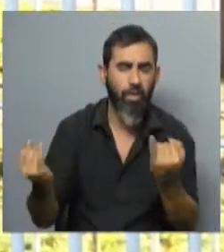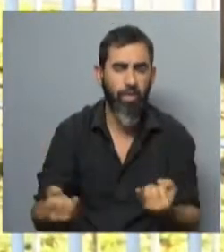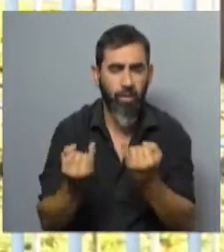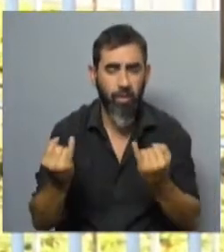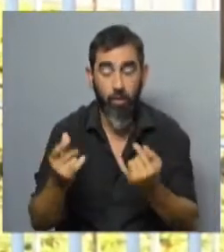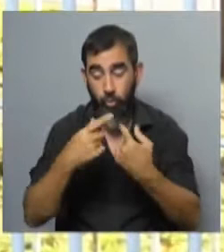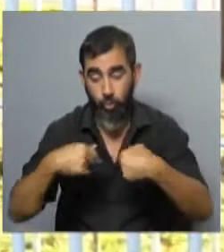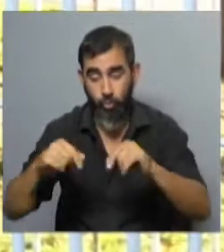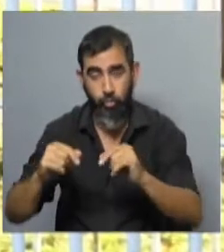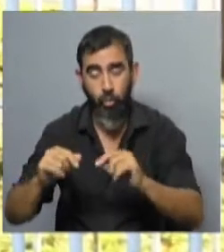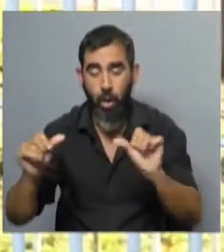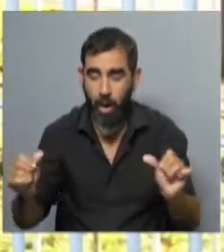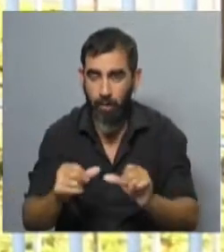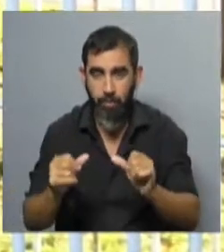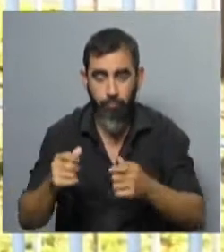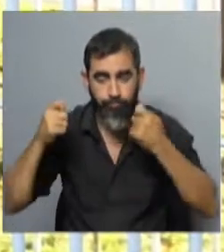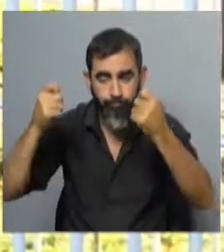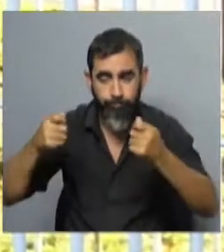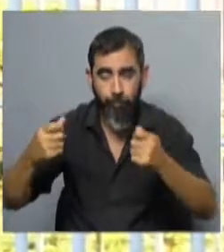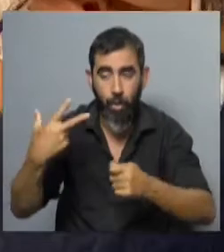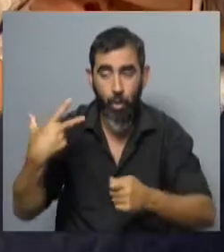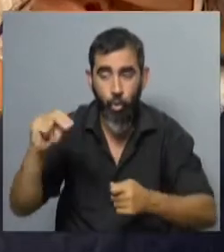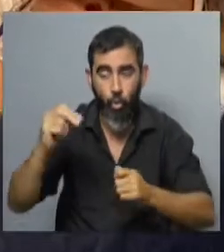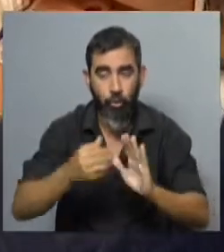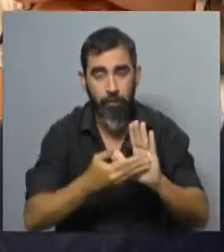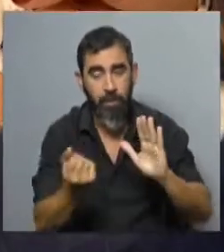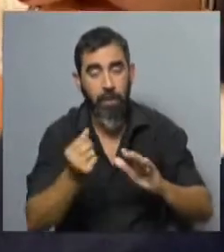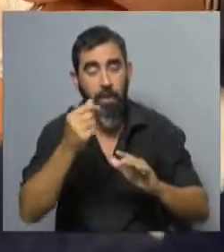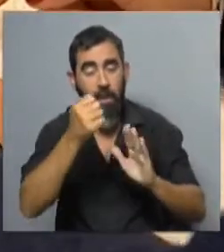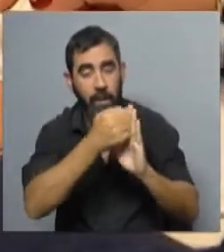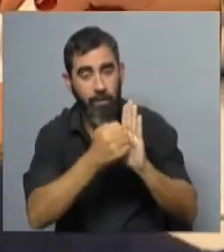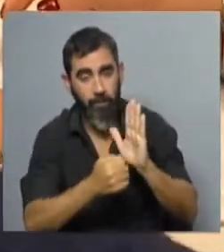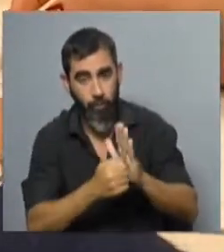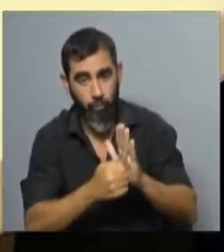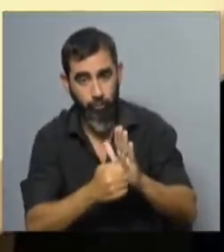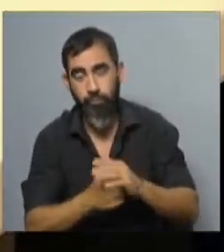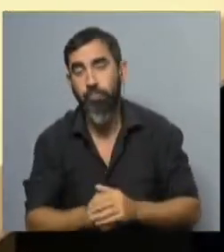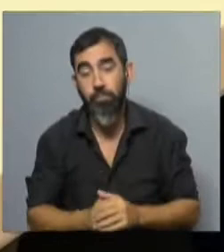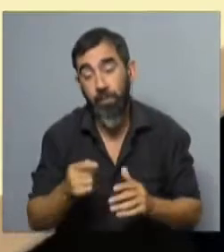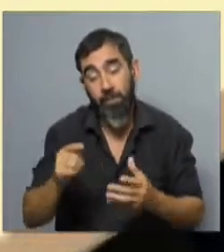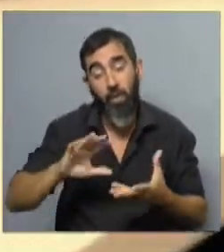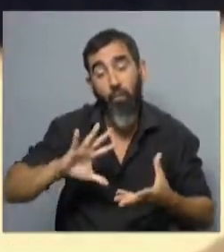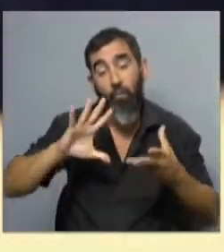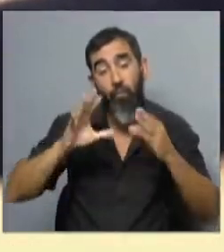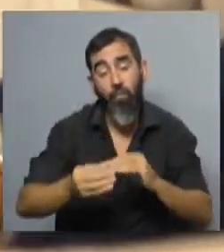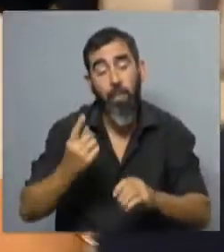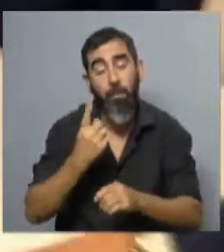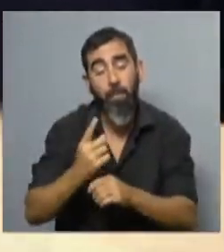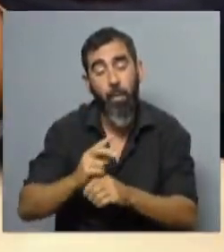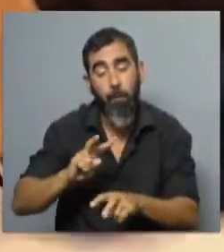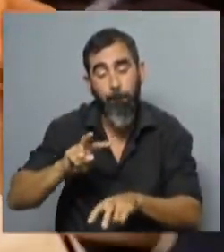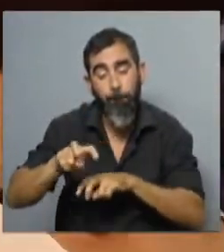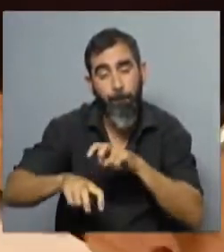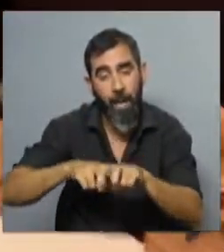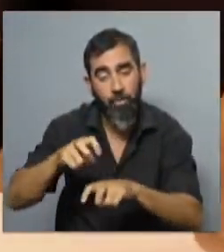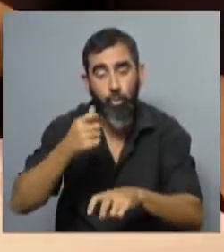vamos a hacer todo lo posible por militar la no derogación, que entendemos que es un camino o unos primeros pasos para